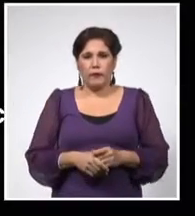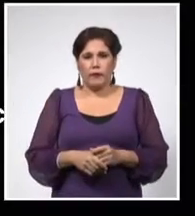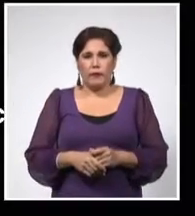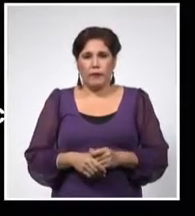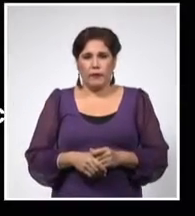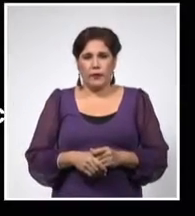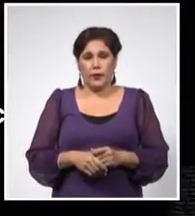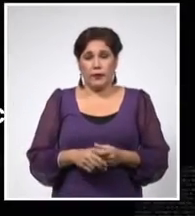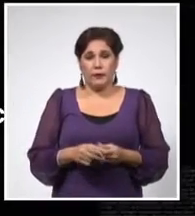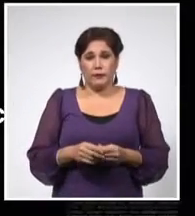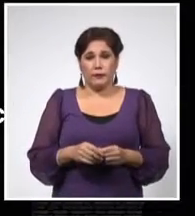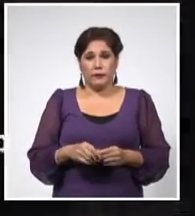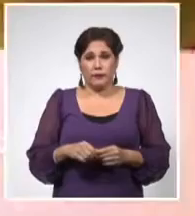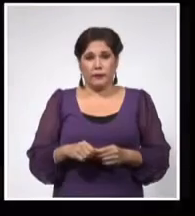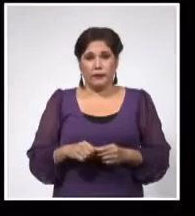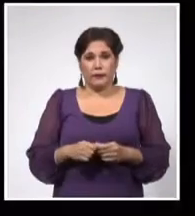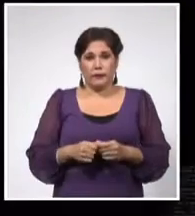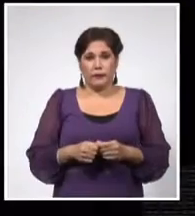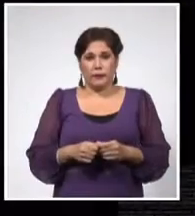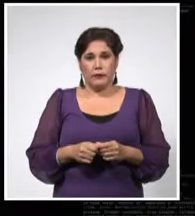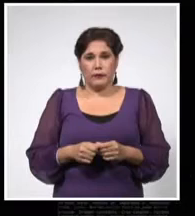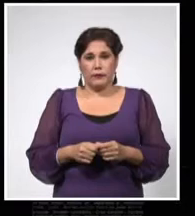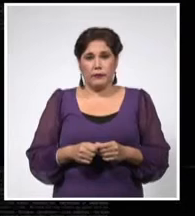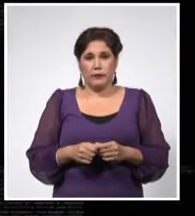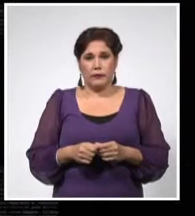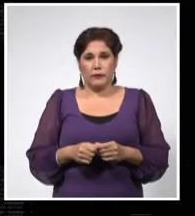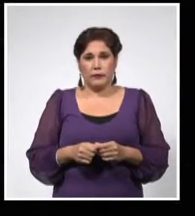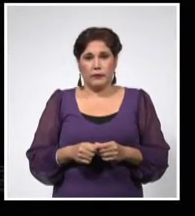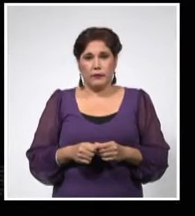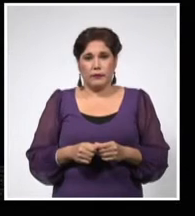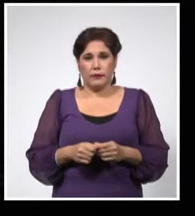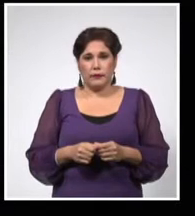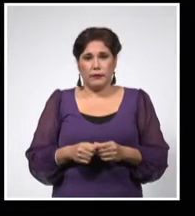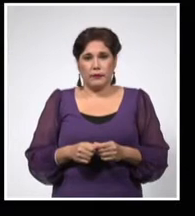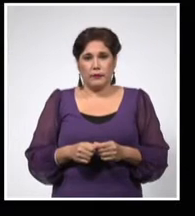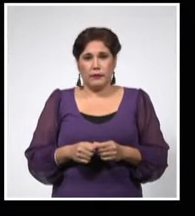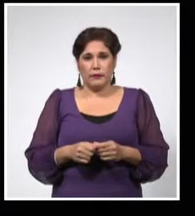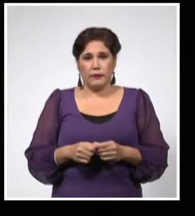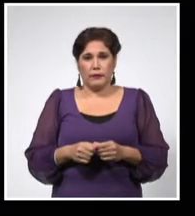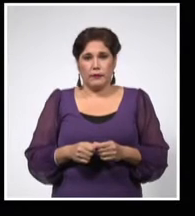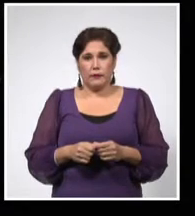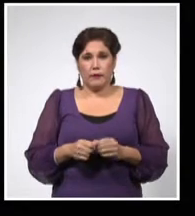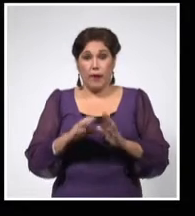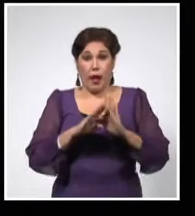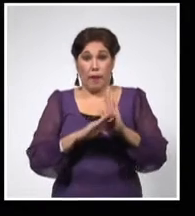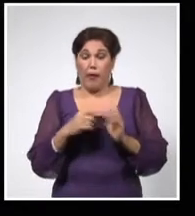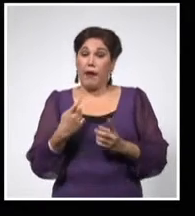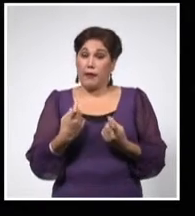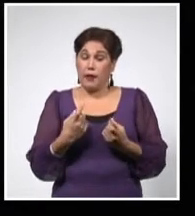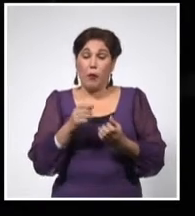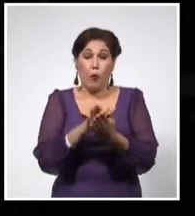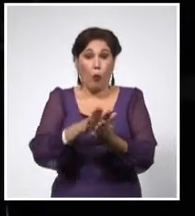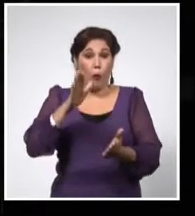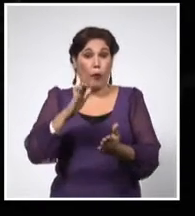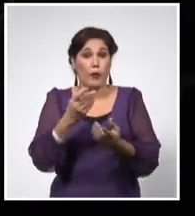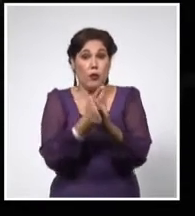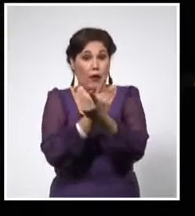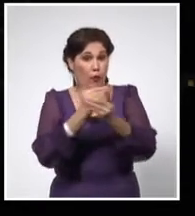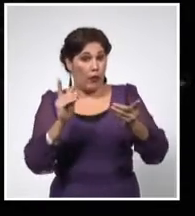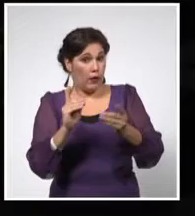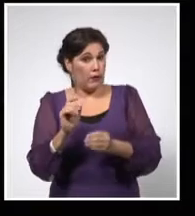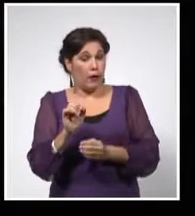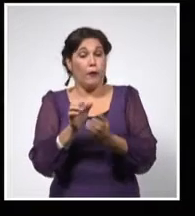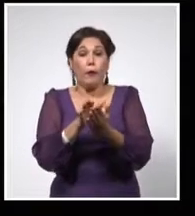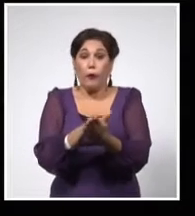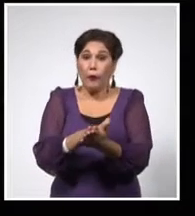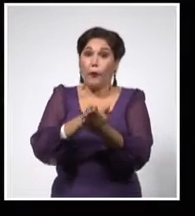we have it very well under control. And debemos seguir tomando las medidas necesarias para estar no solamente comprometidos a la democracia y